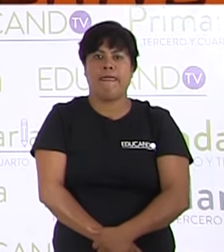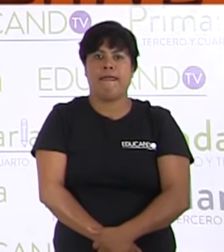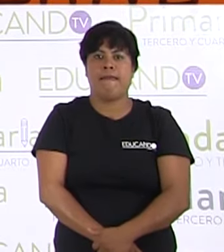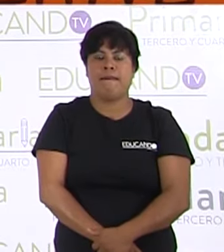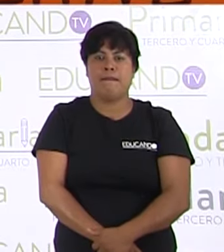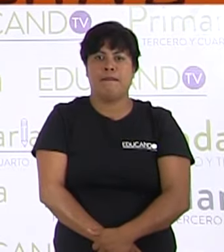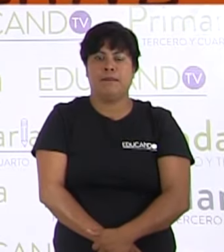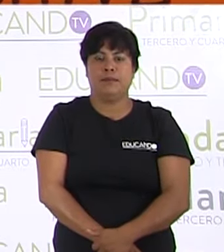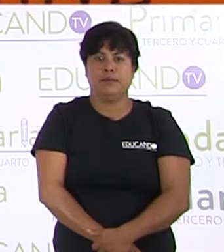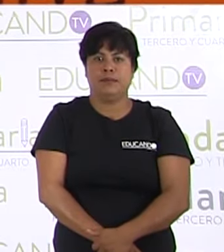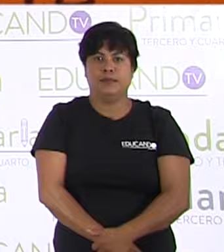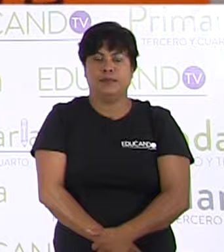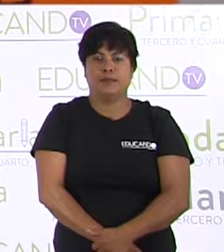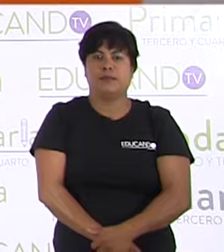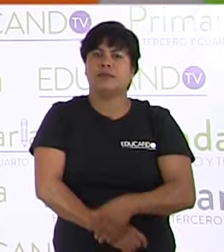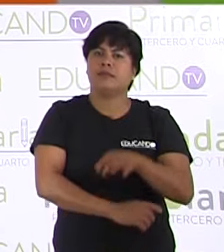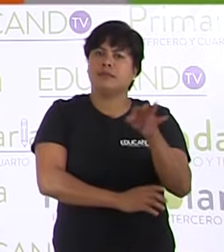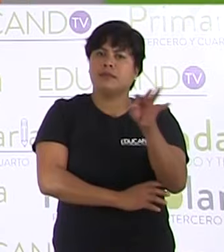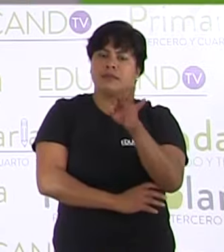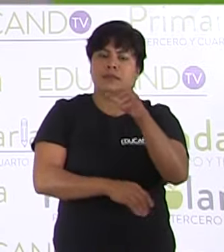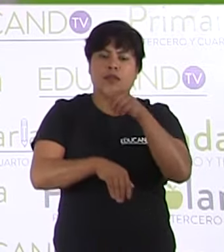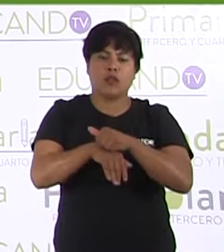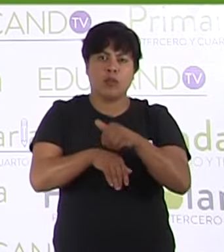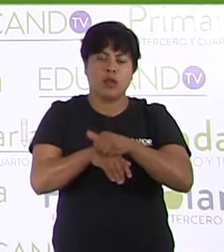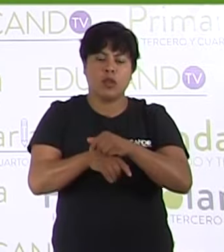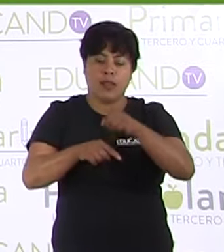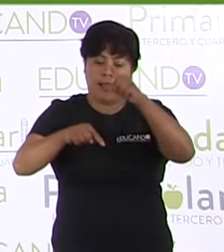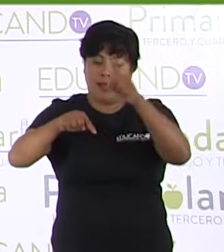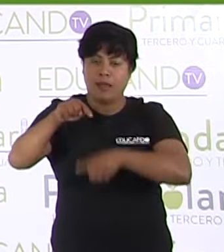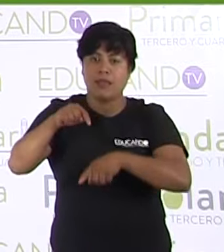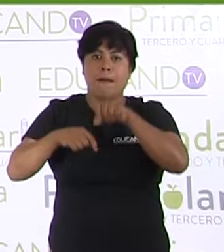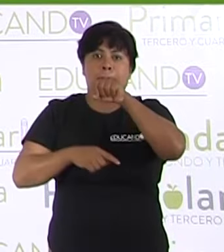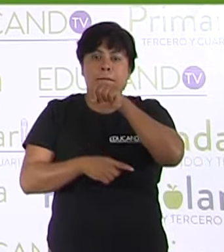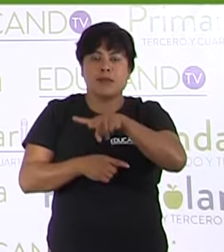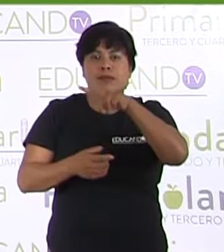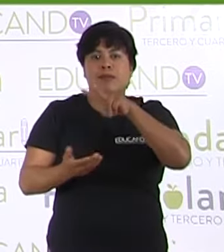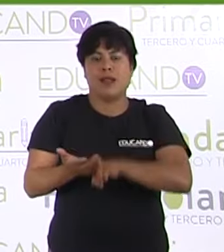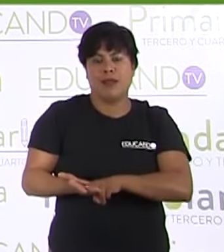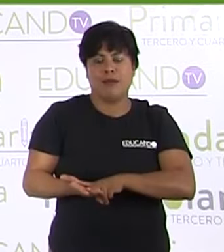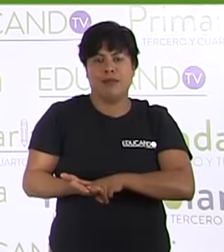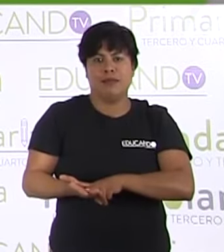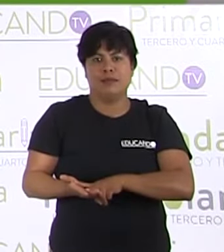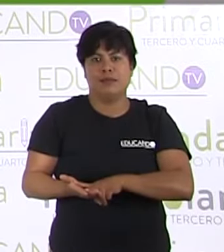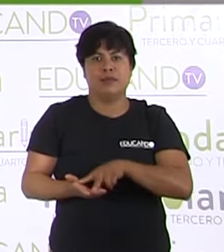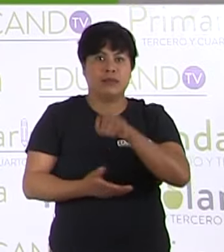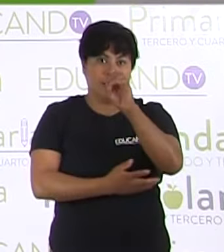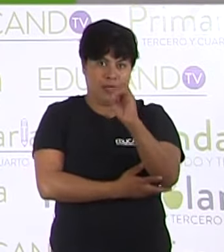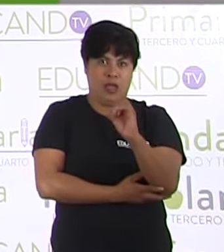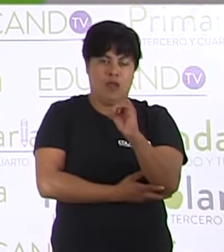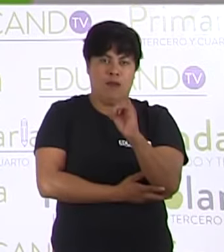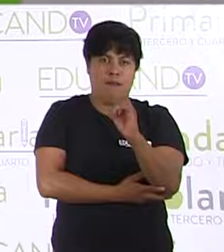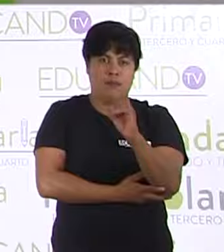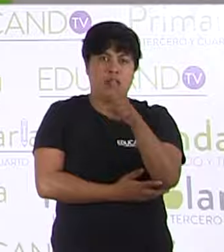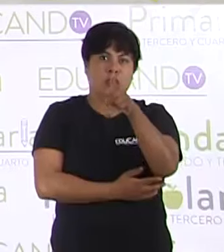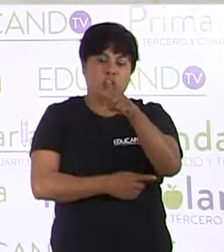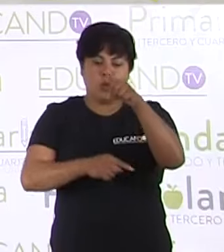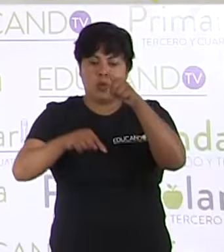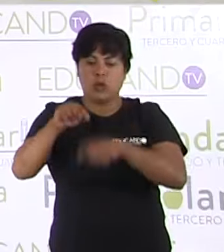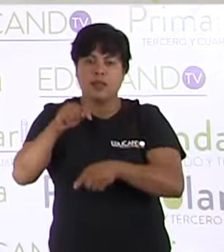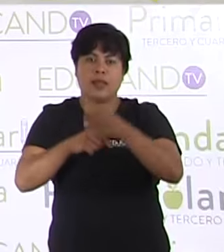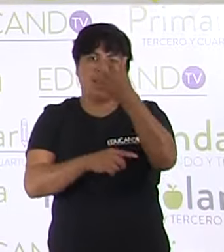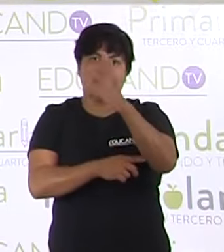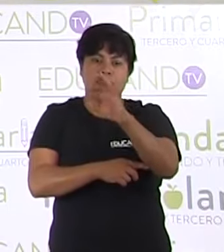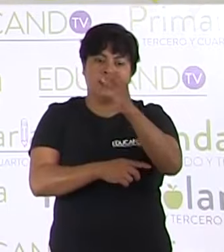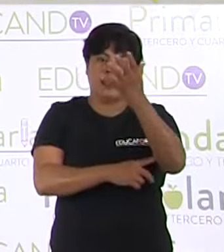resta si a un número le restas su propio valor da cero si tú le restas 10